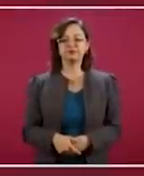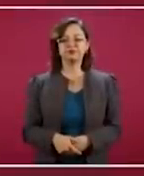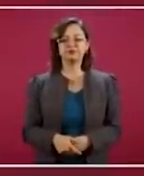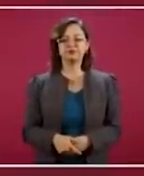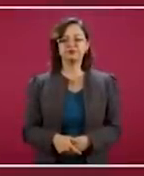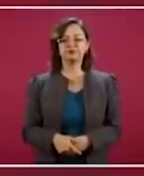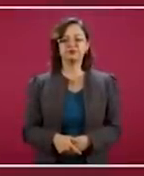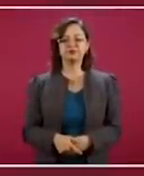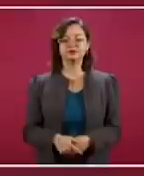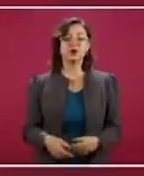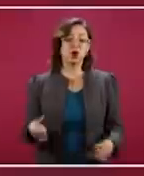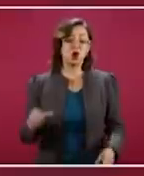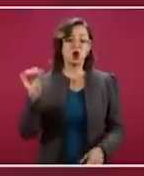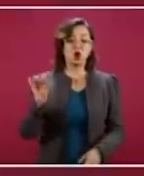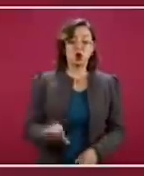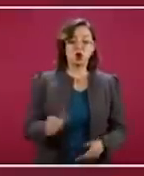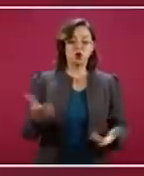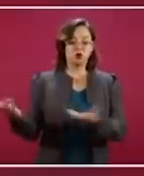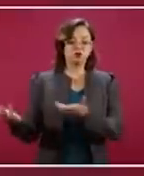integrantes